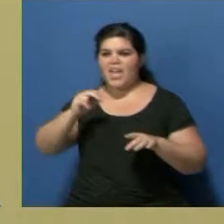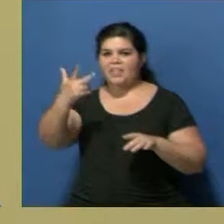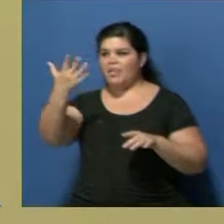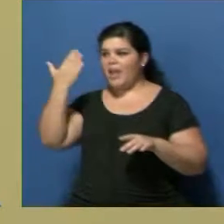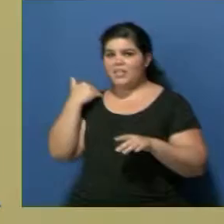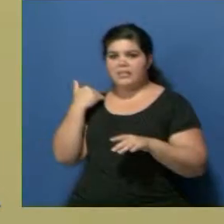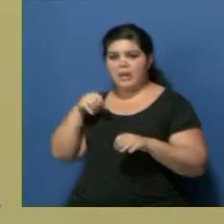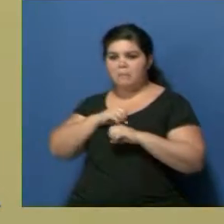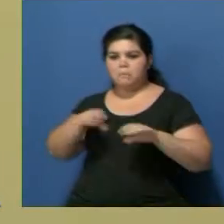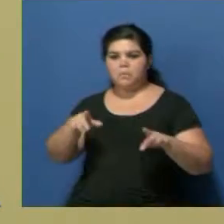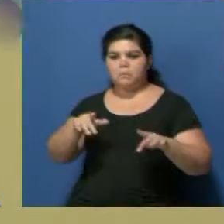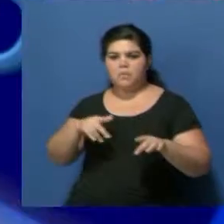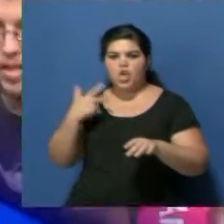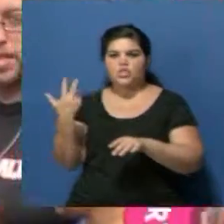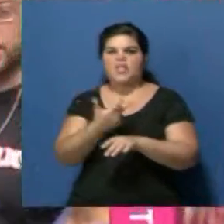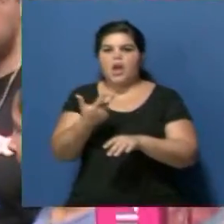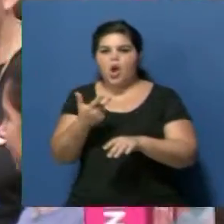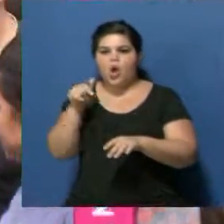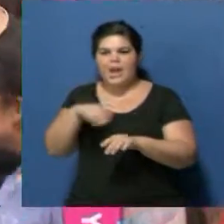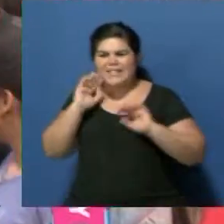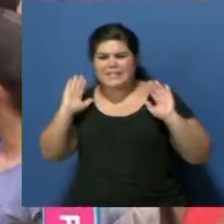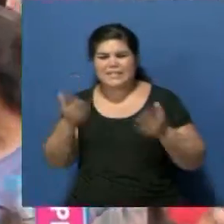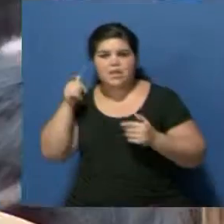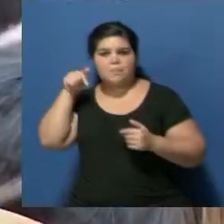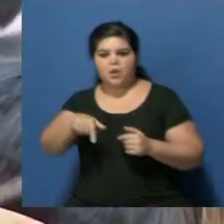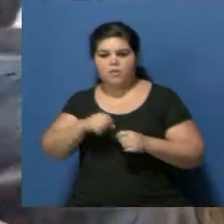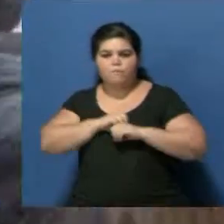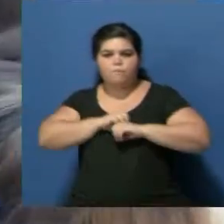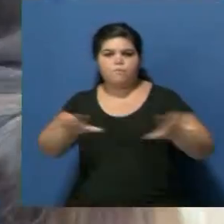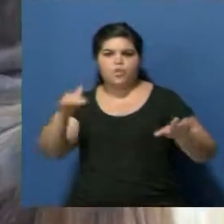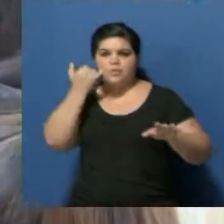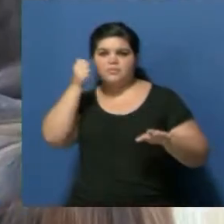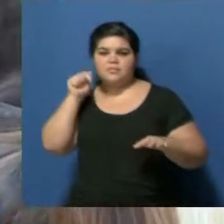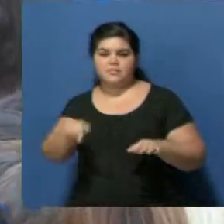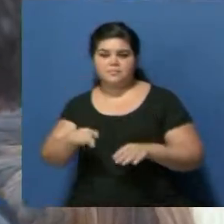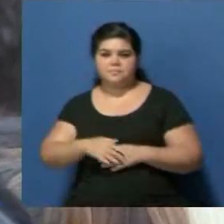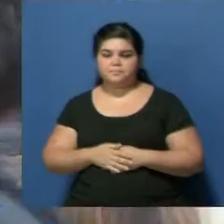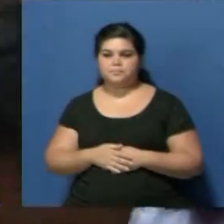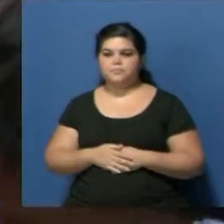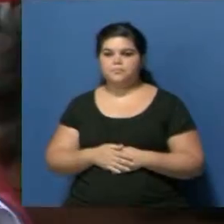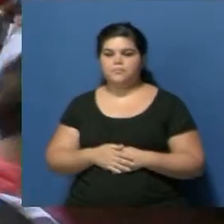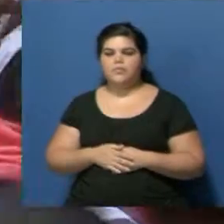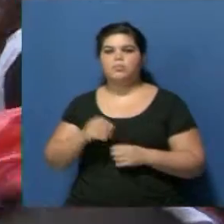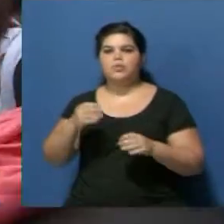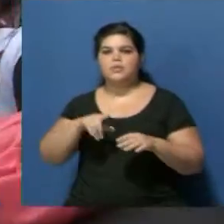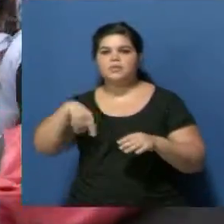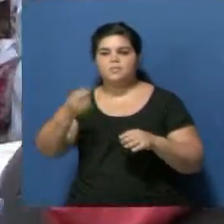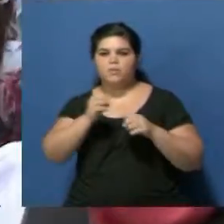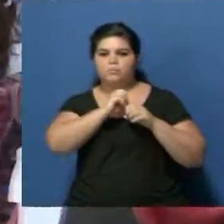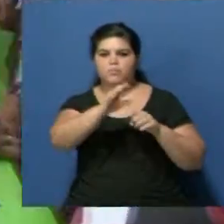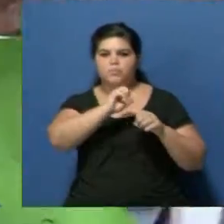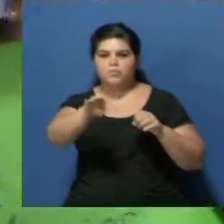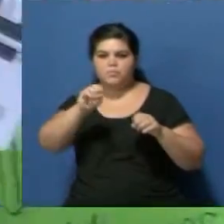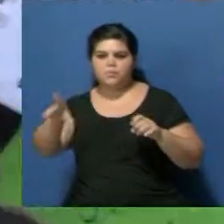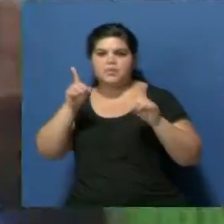sí. Pero en las primeras 3 horas ya fue caótico. No solamente por la cantidad de veces que lo compartieron, sino por la cantidad